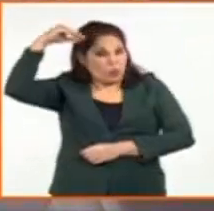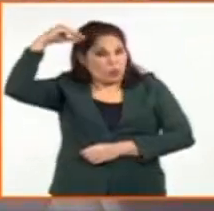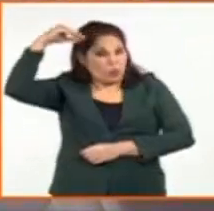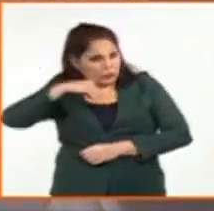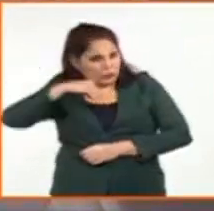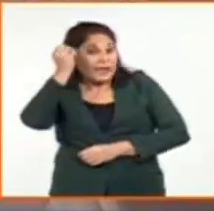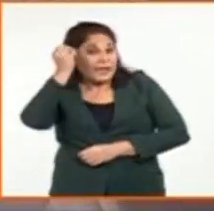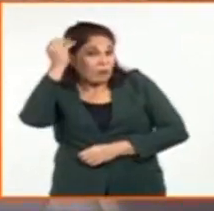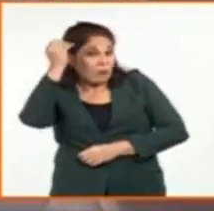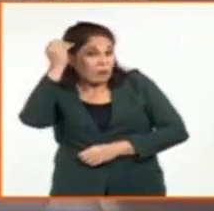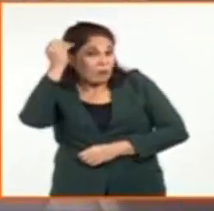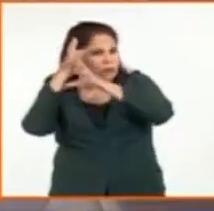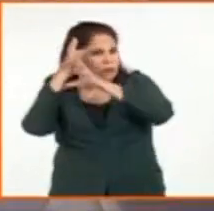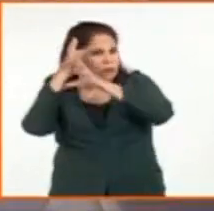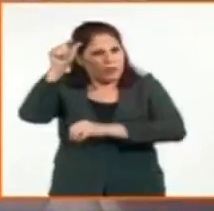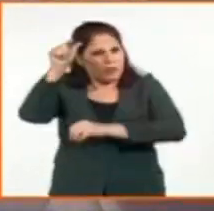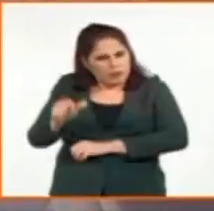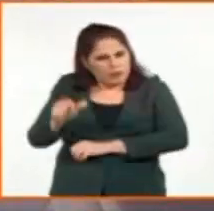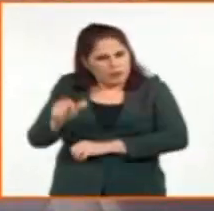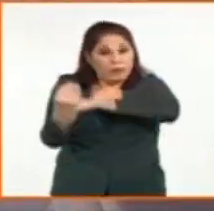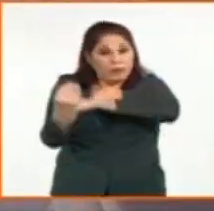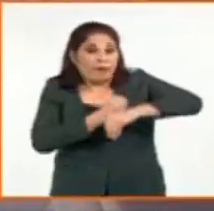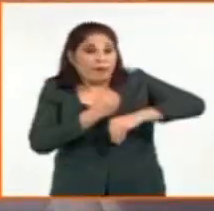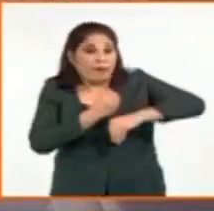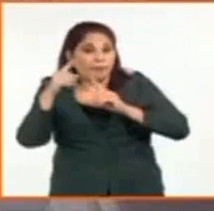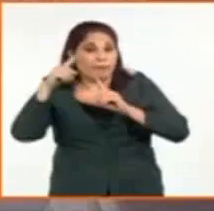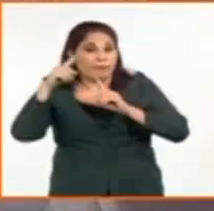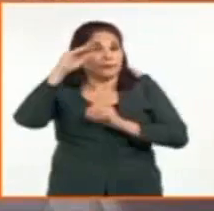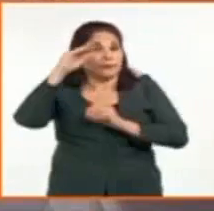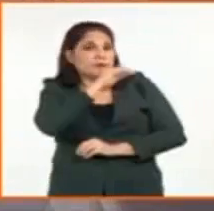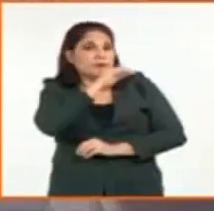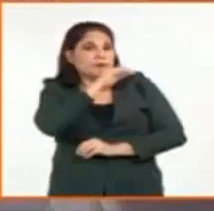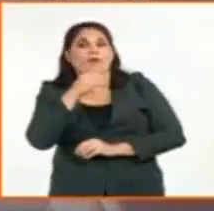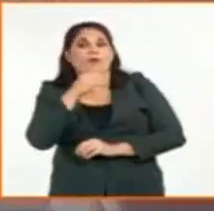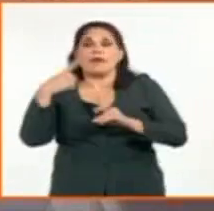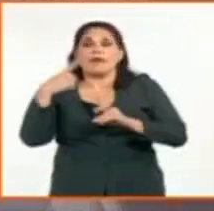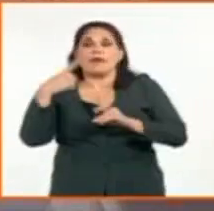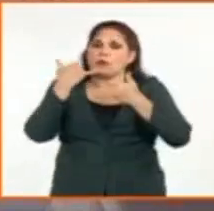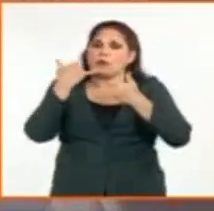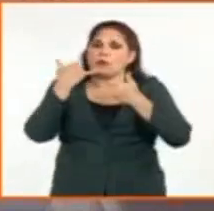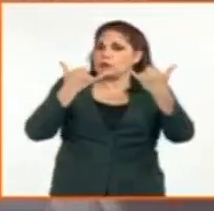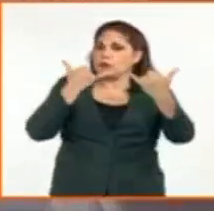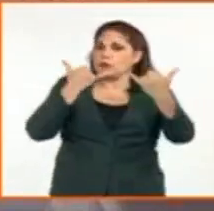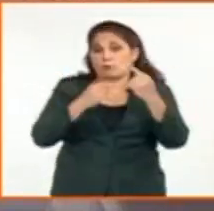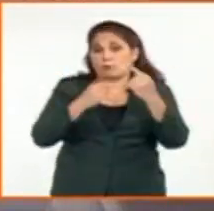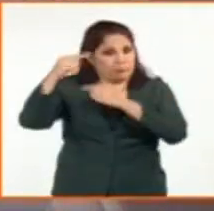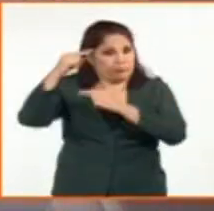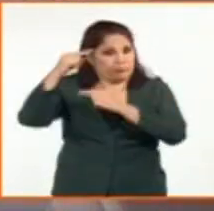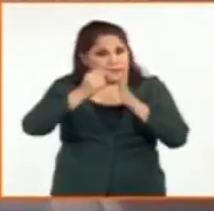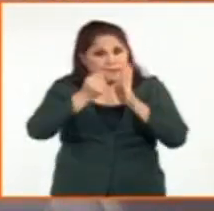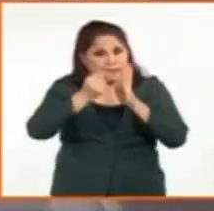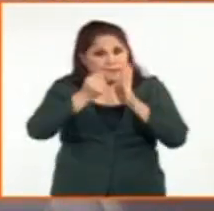innovación, transformación digital y la comunicación, que son elementos fundamentales de ese